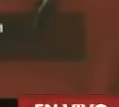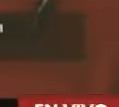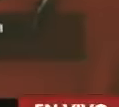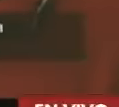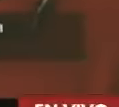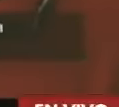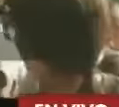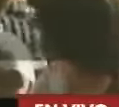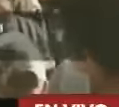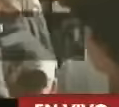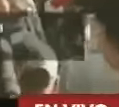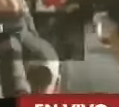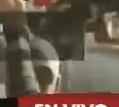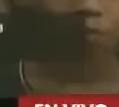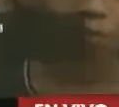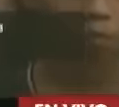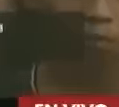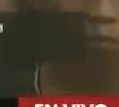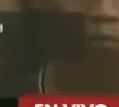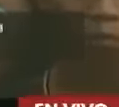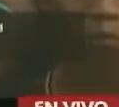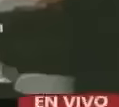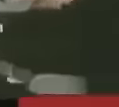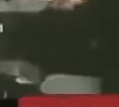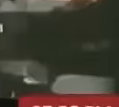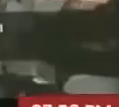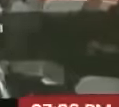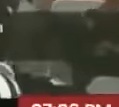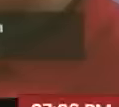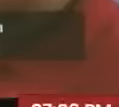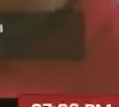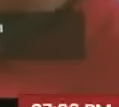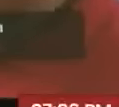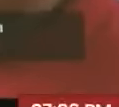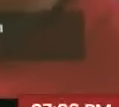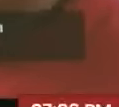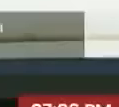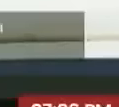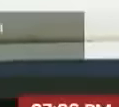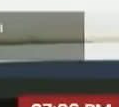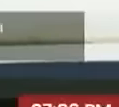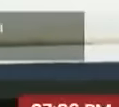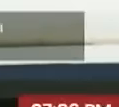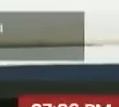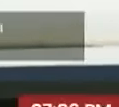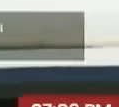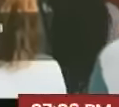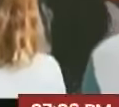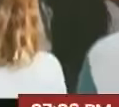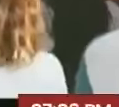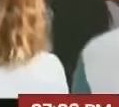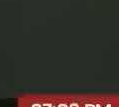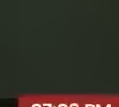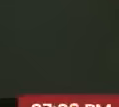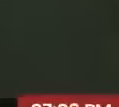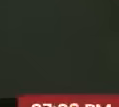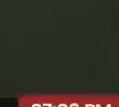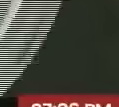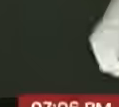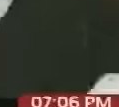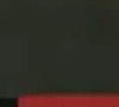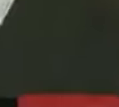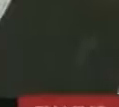gran contraofensiva social, económica y política de la Revolución Bolivariana.